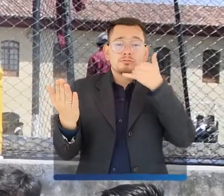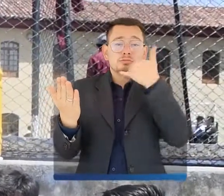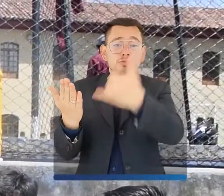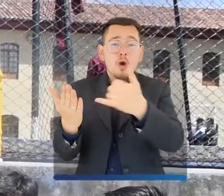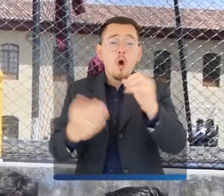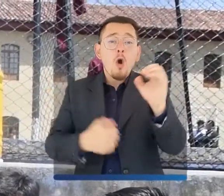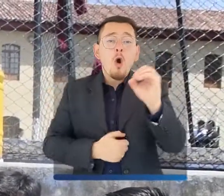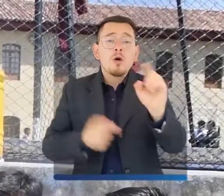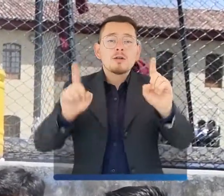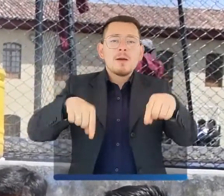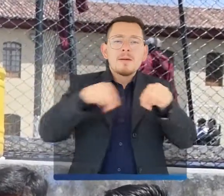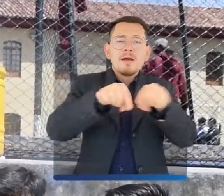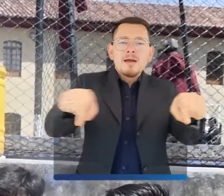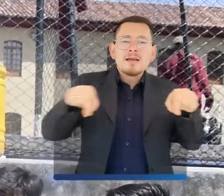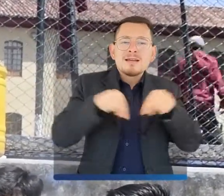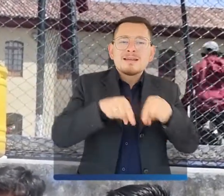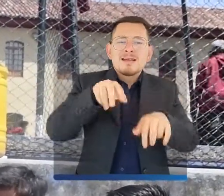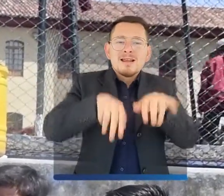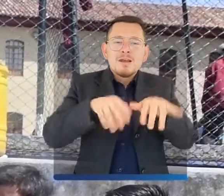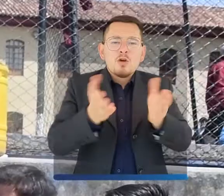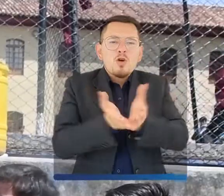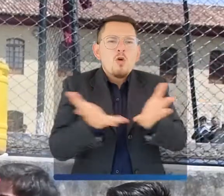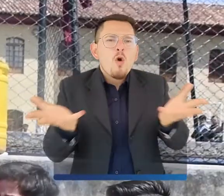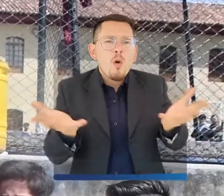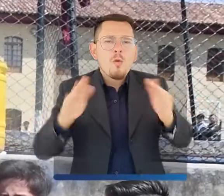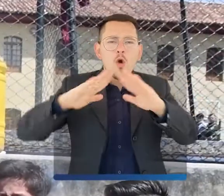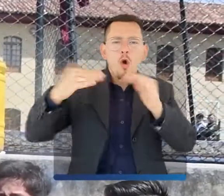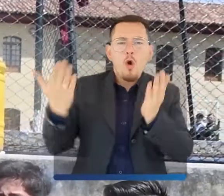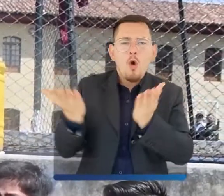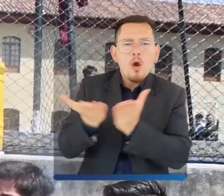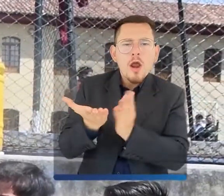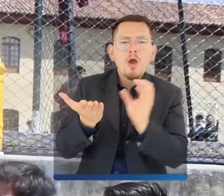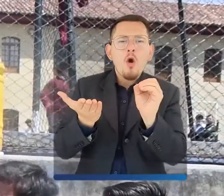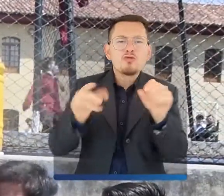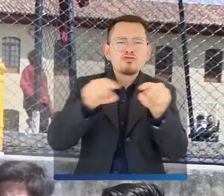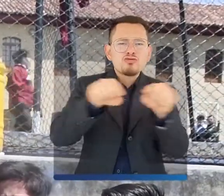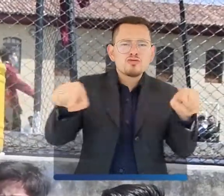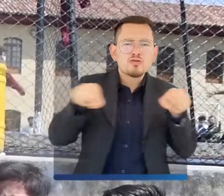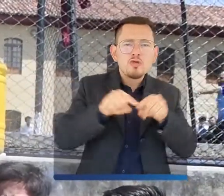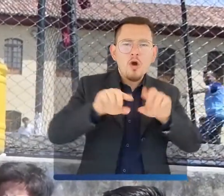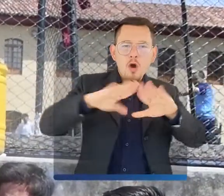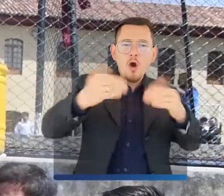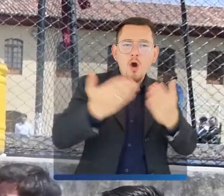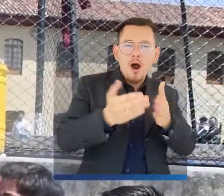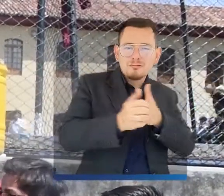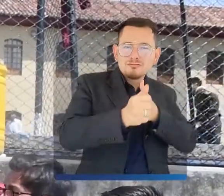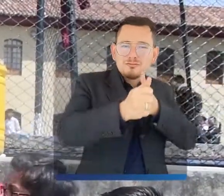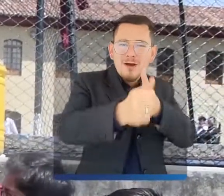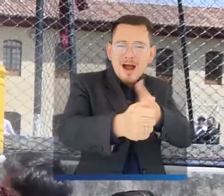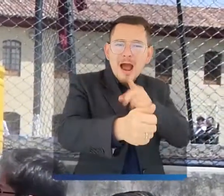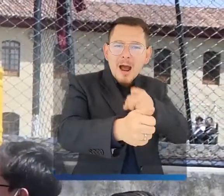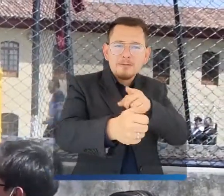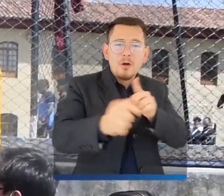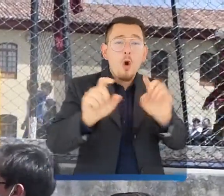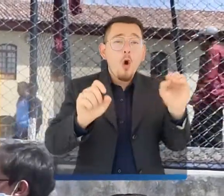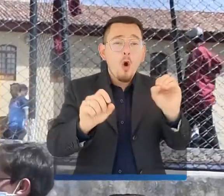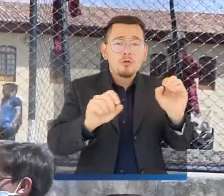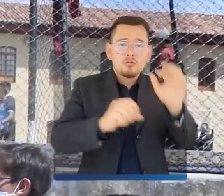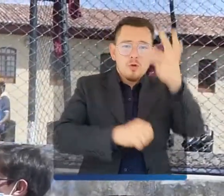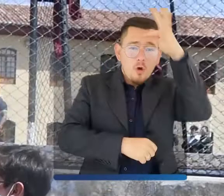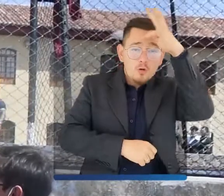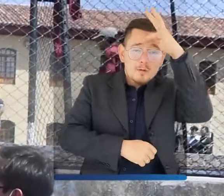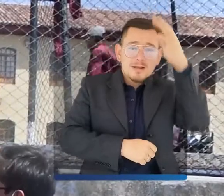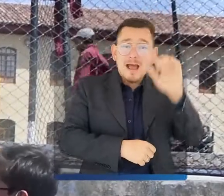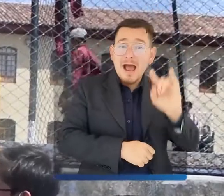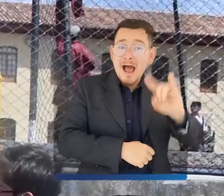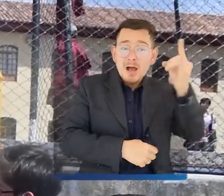tienes en tabla, tienes patines? Yo vengo a pie. ¿A pie? ¿A pie? ¿También? ¿A pie en bus? En bus. ¿Nunca le optaba por ustedes dos?